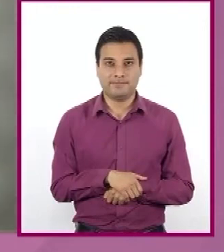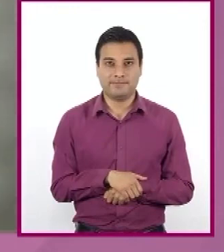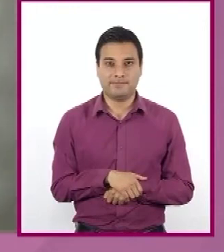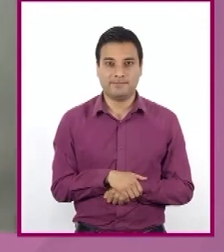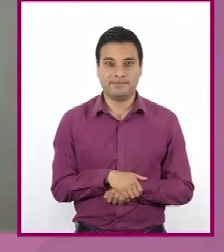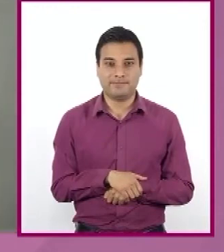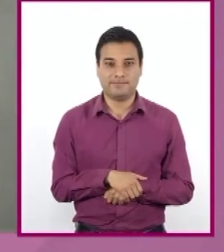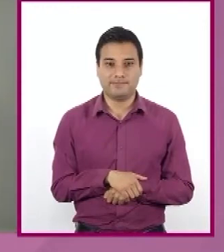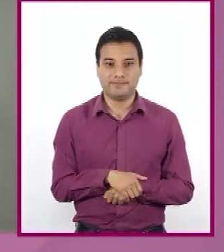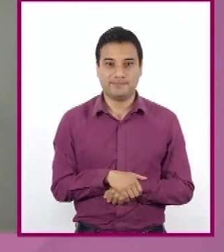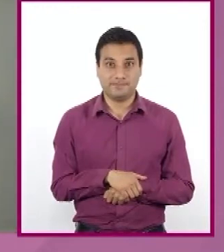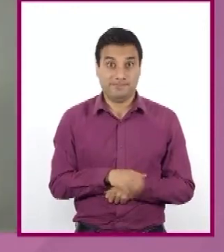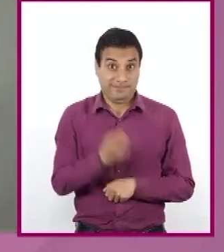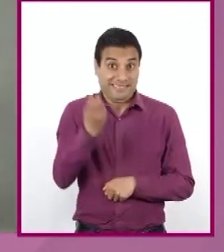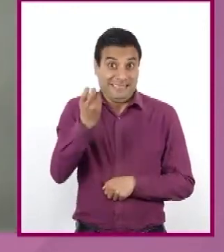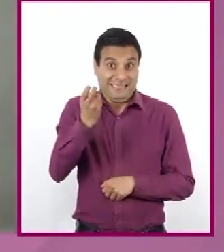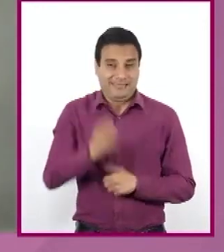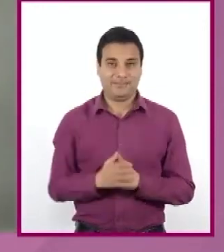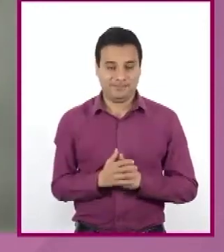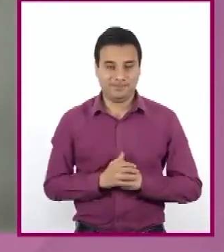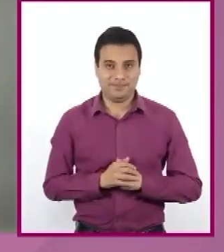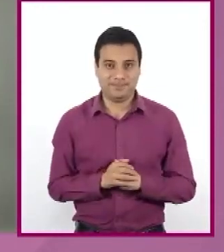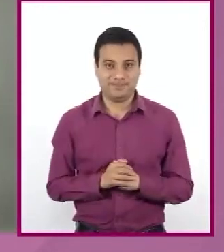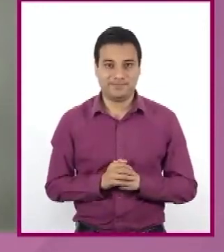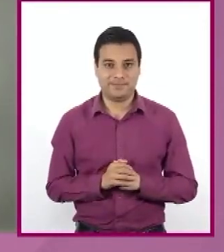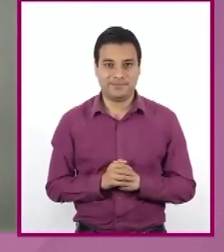Así es como se observa.